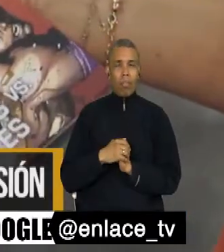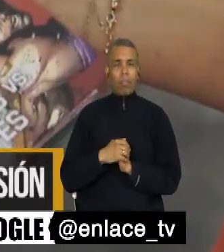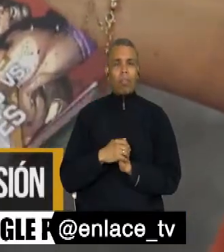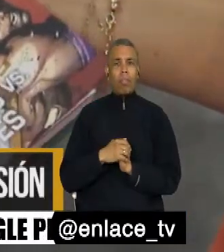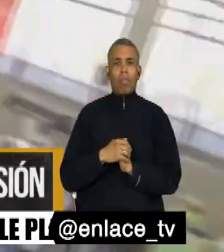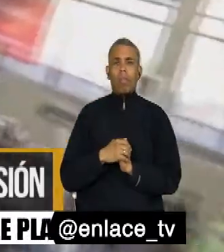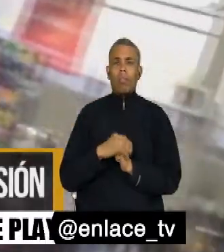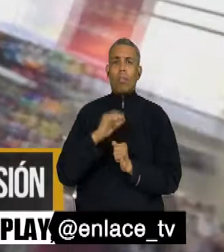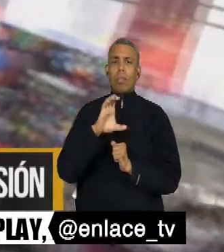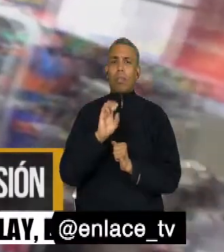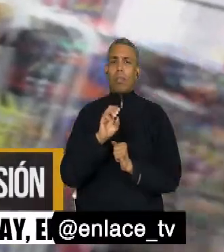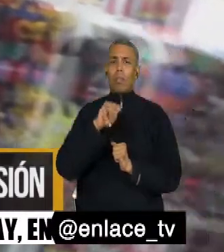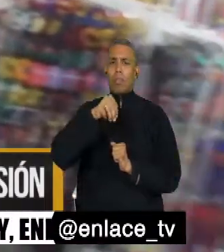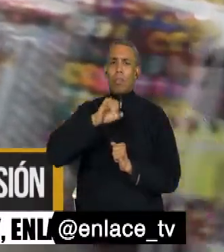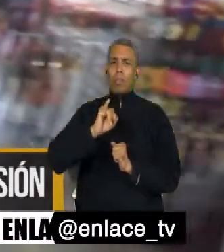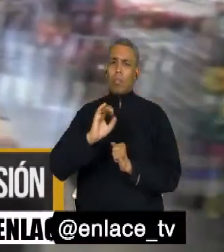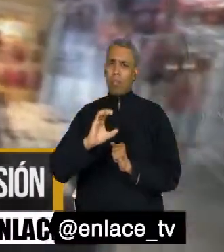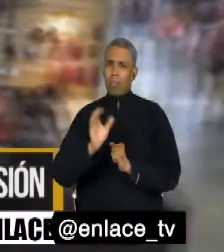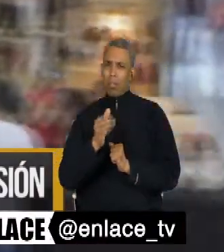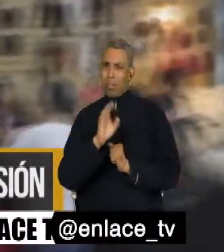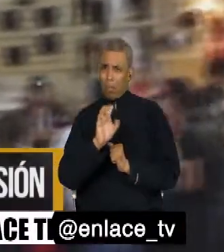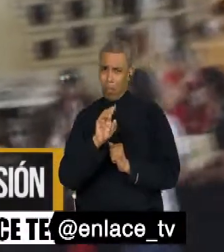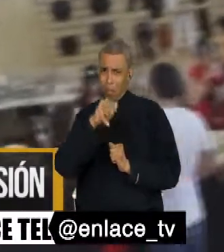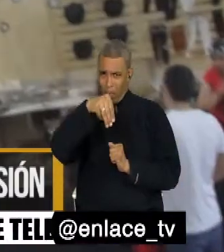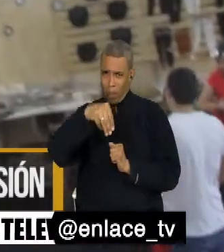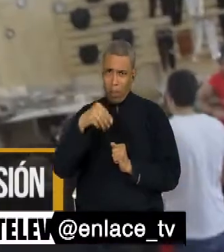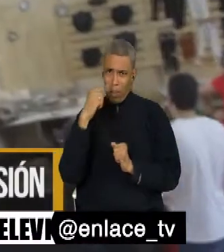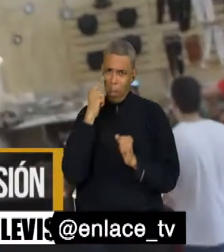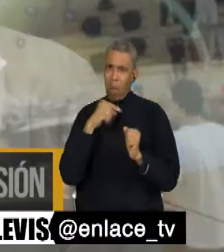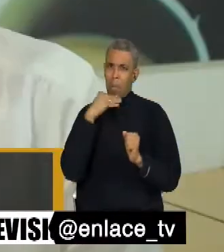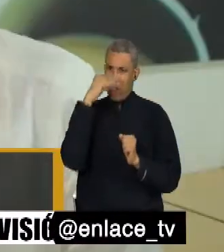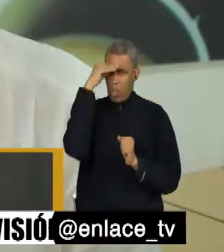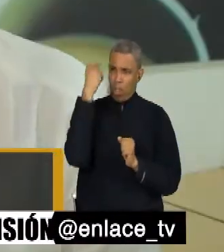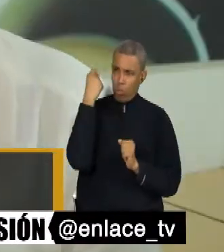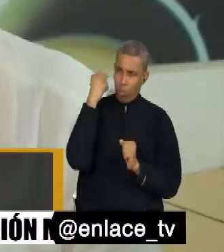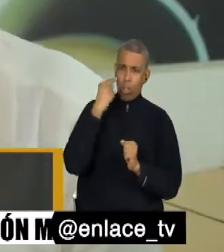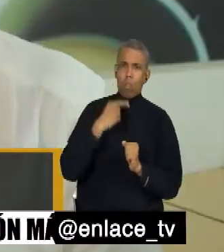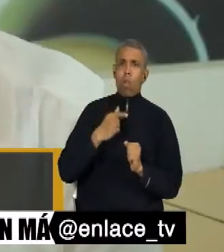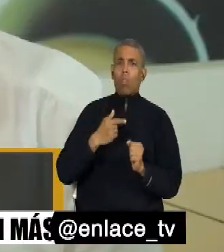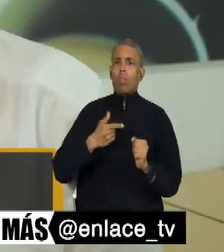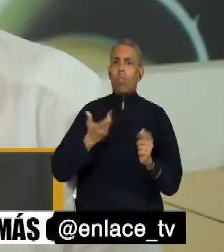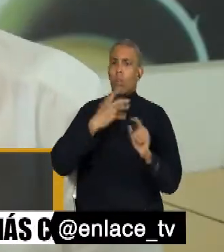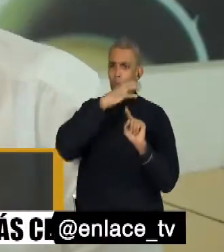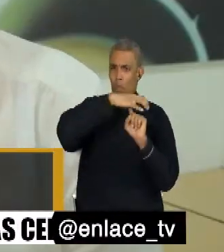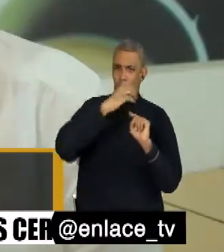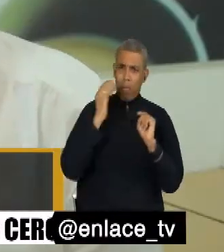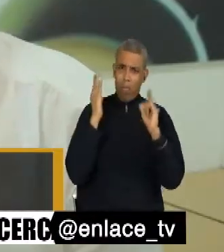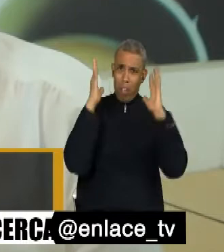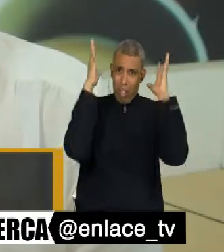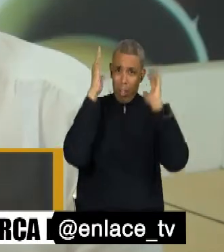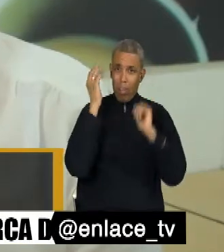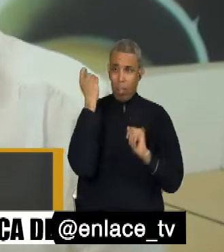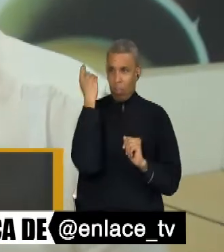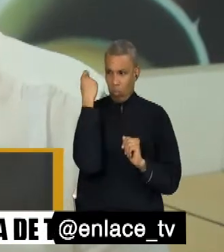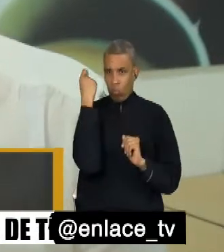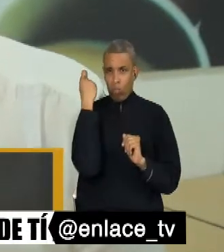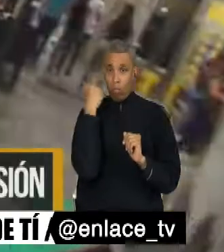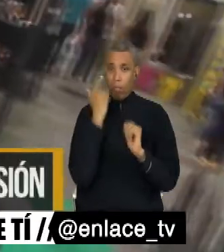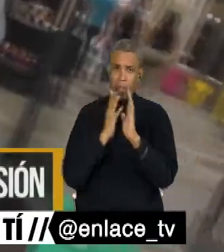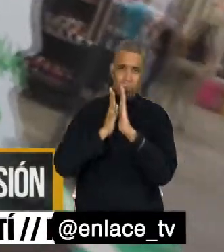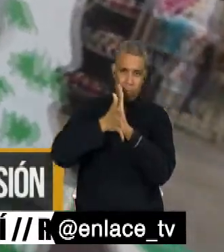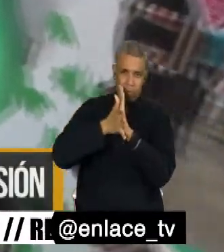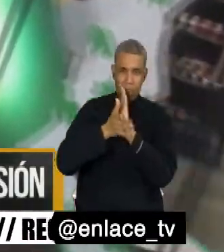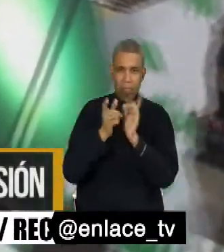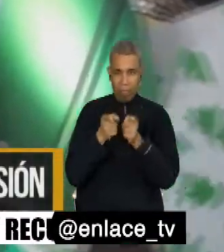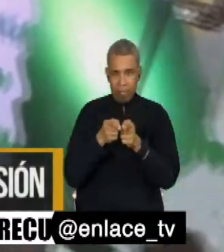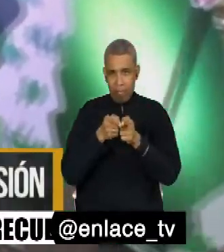Comic-Con 2017 recientemente cumplido en Plaza Mayor en la ciudad de Medellín. El Comic-Con Colombia que se realizó en la ciudad de Medellín